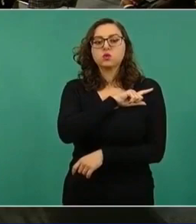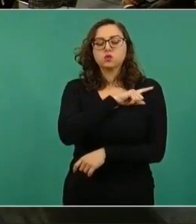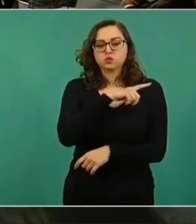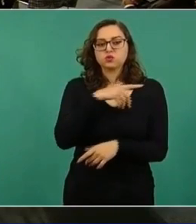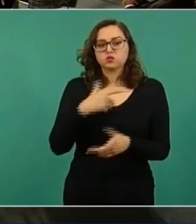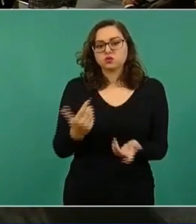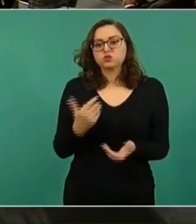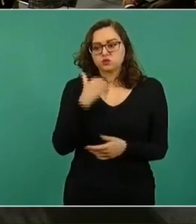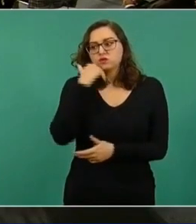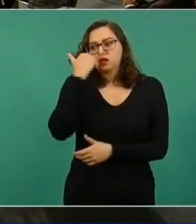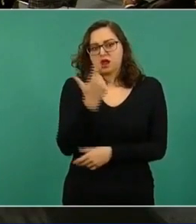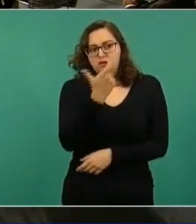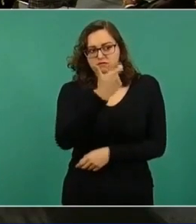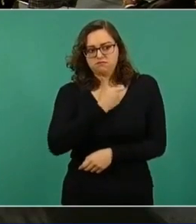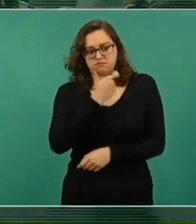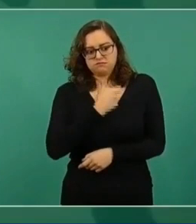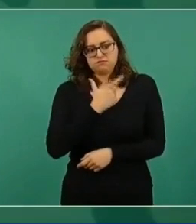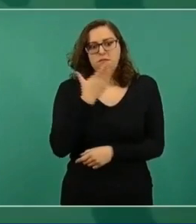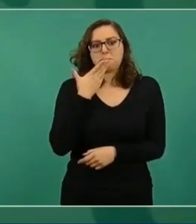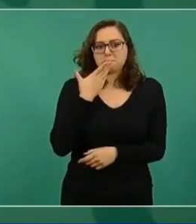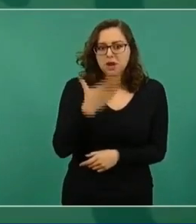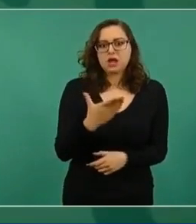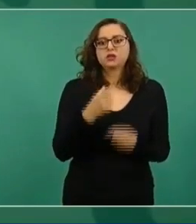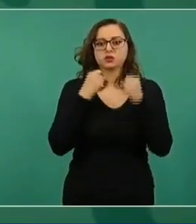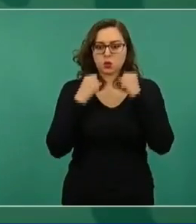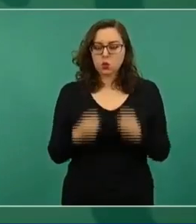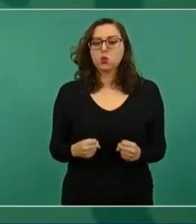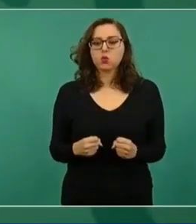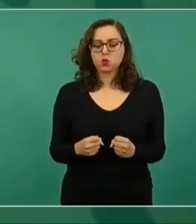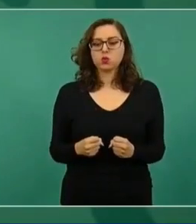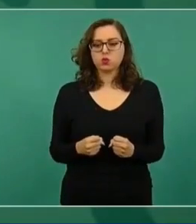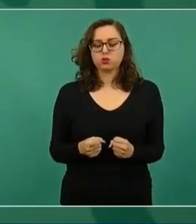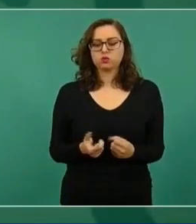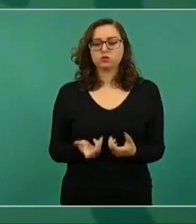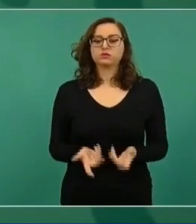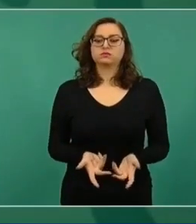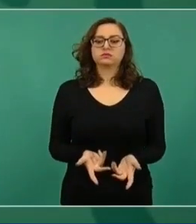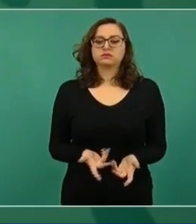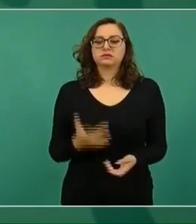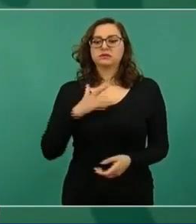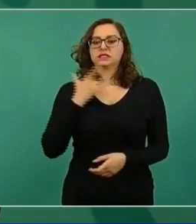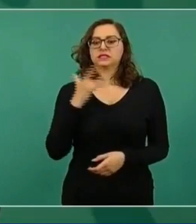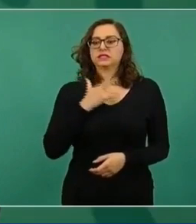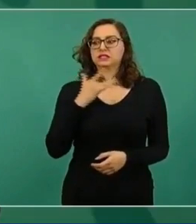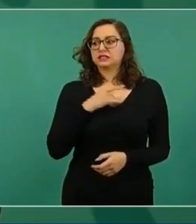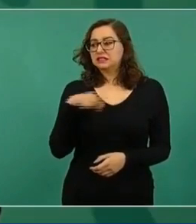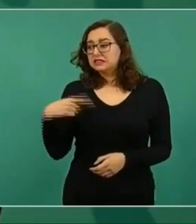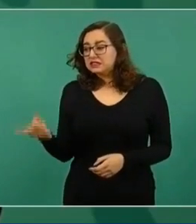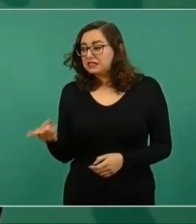también su seguridad y prefieren el seguro